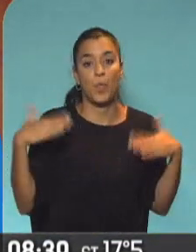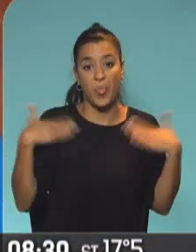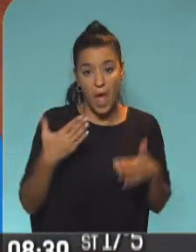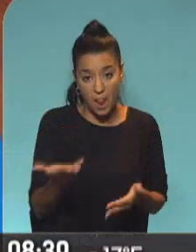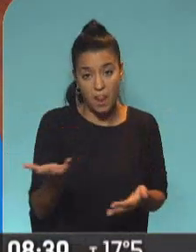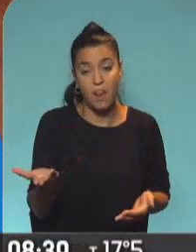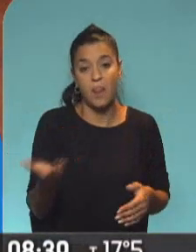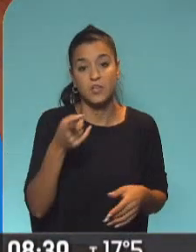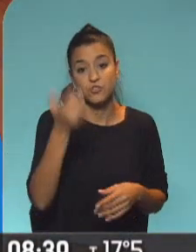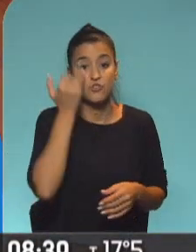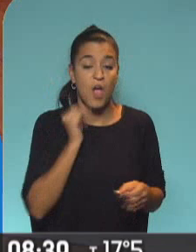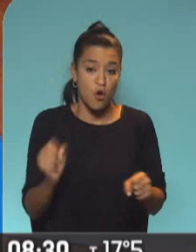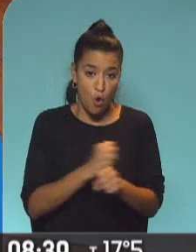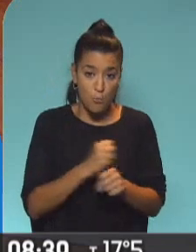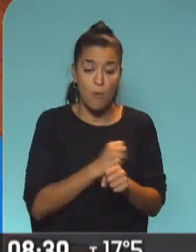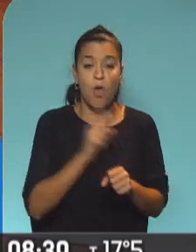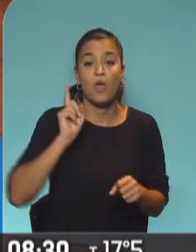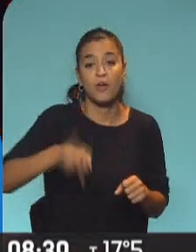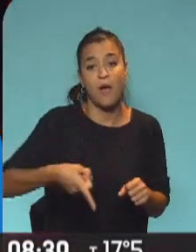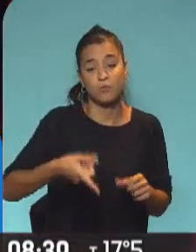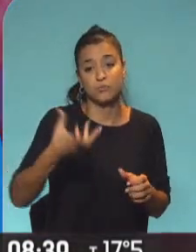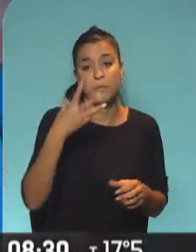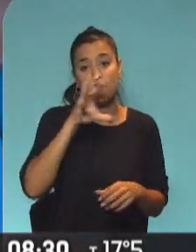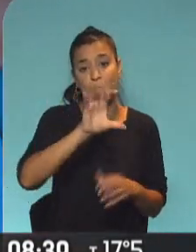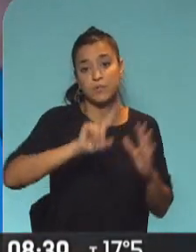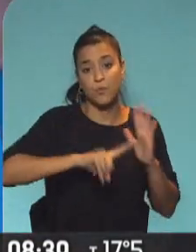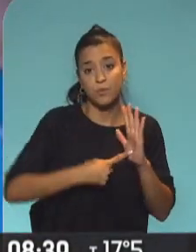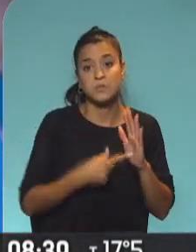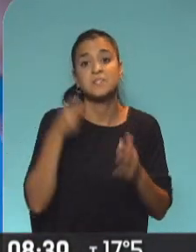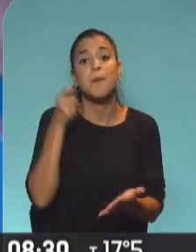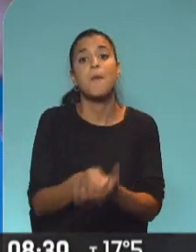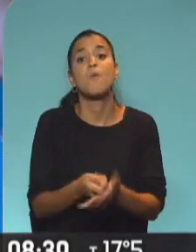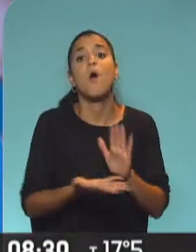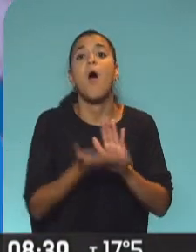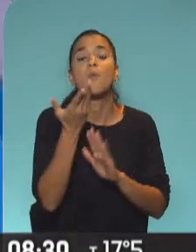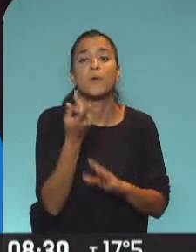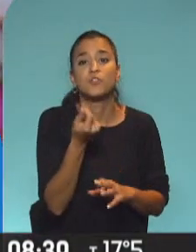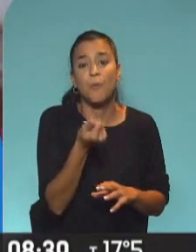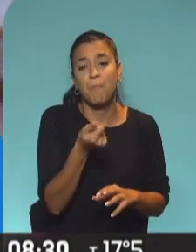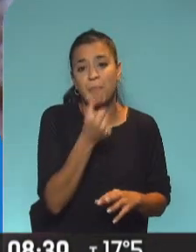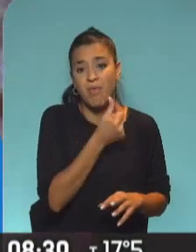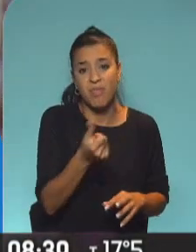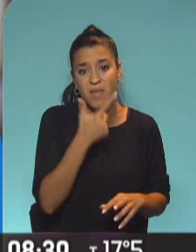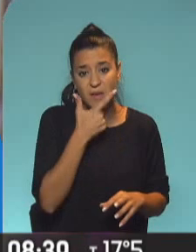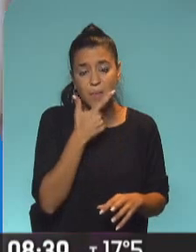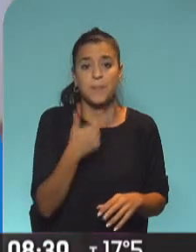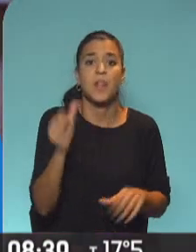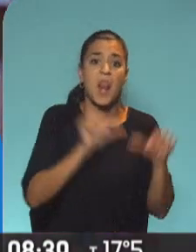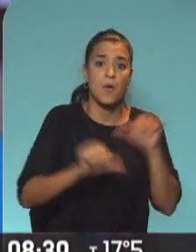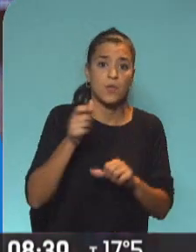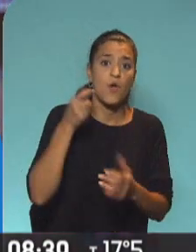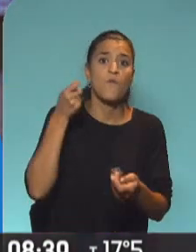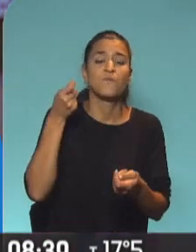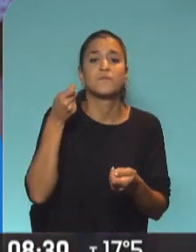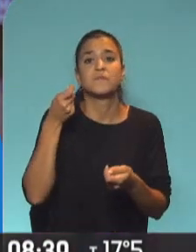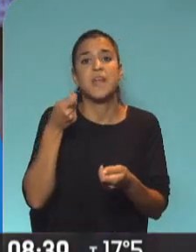está comprobado inclusive en una causa en la provincia de Buenos Aires, se pagó con aumento de los medicamentos. O sea, los laboratorios financiaron la campaña a cambio de